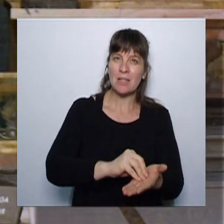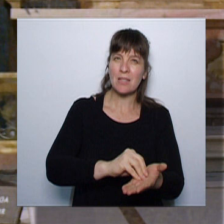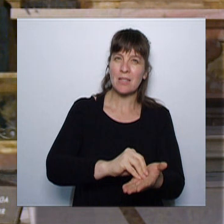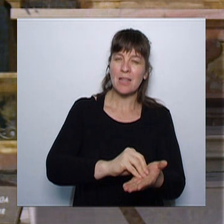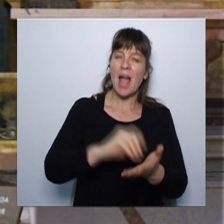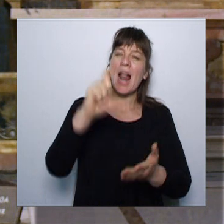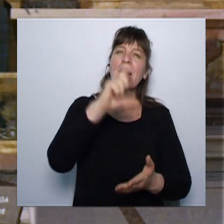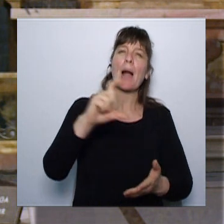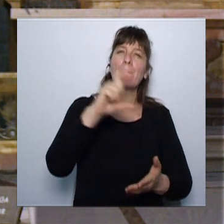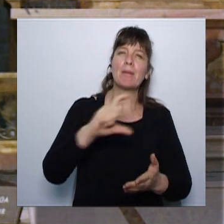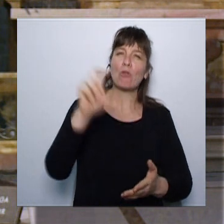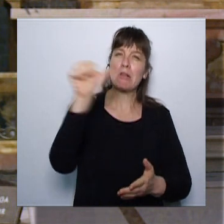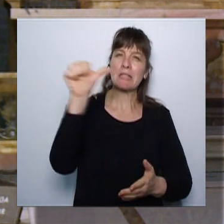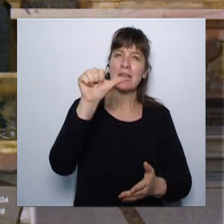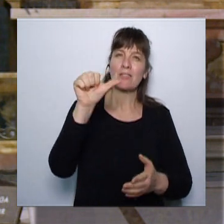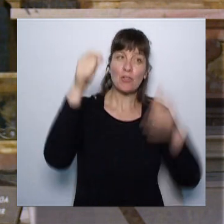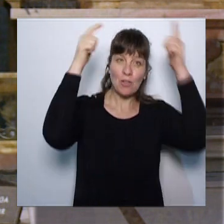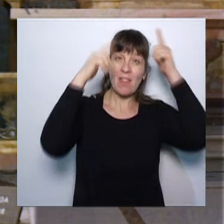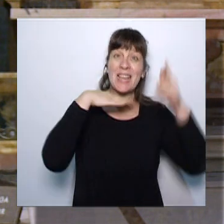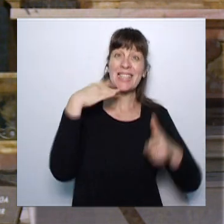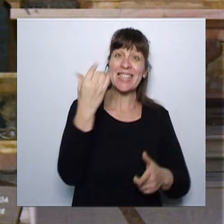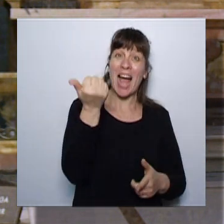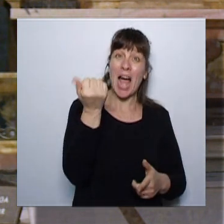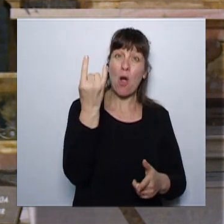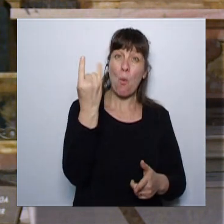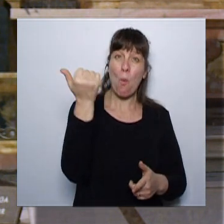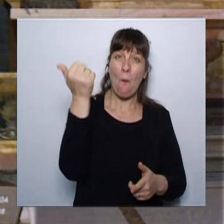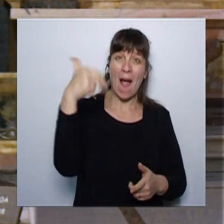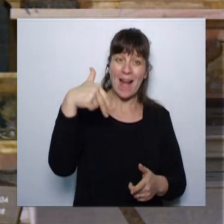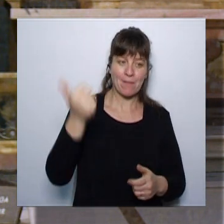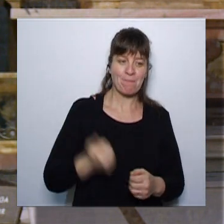capítulo sexto de san juan' que en este ciclo que